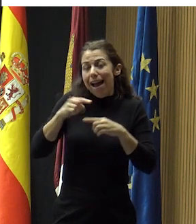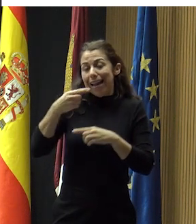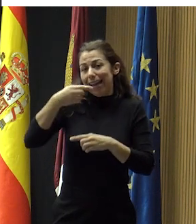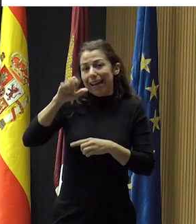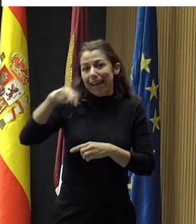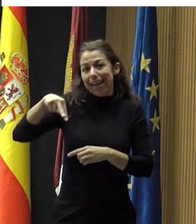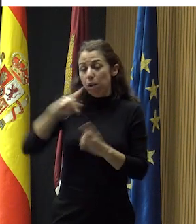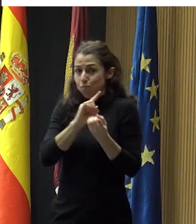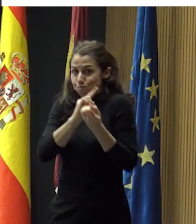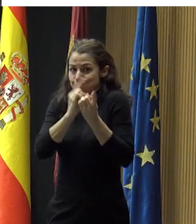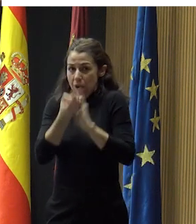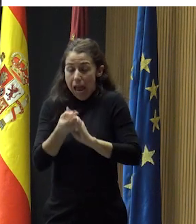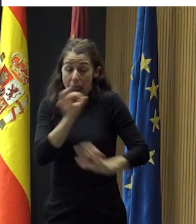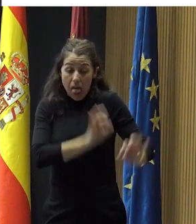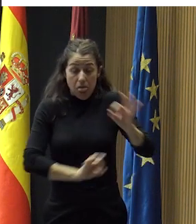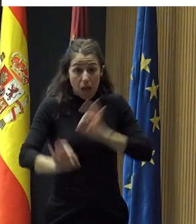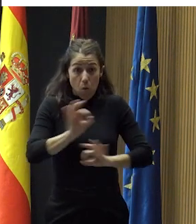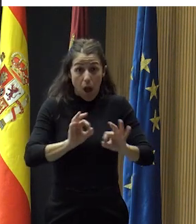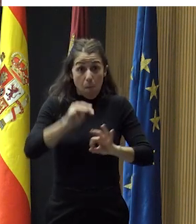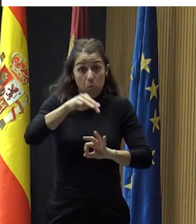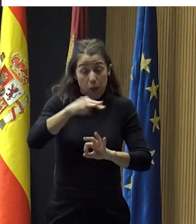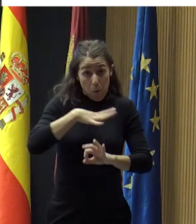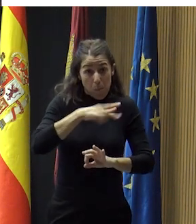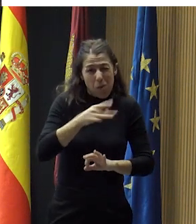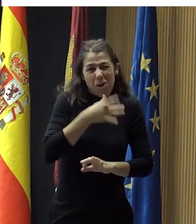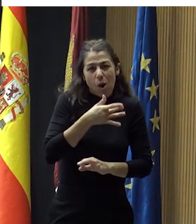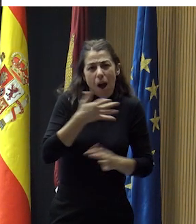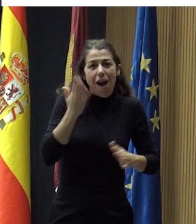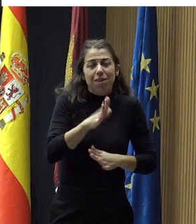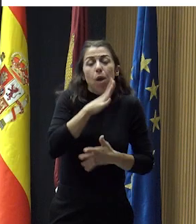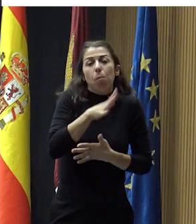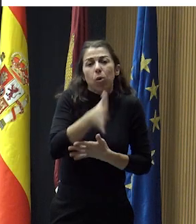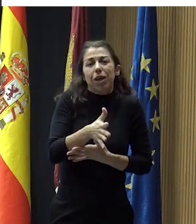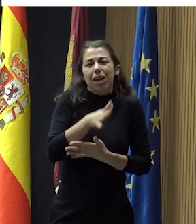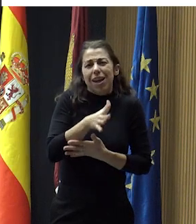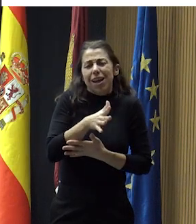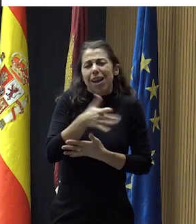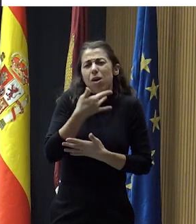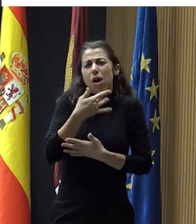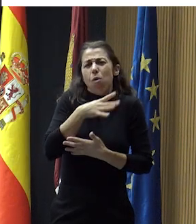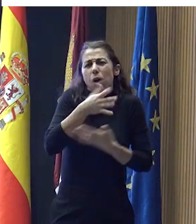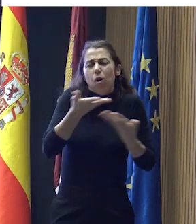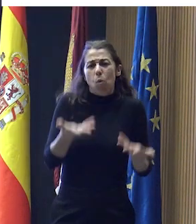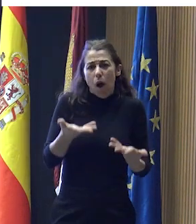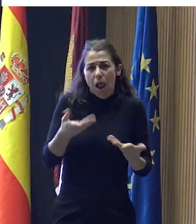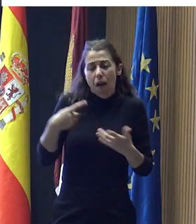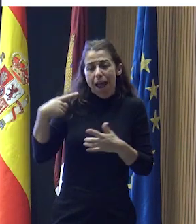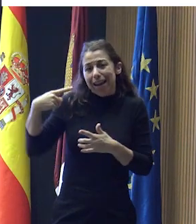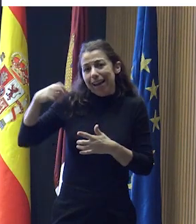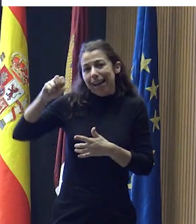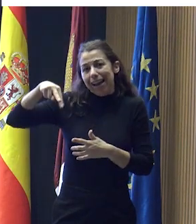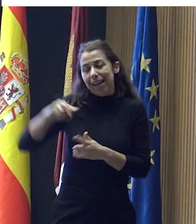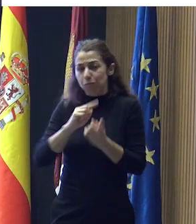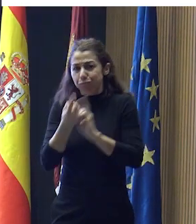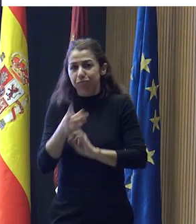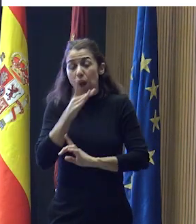genética cambia y que las células pueden tener mutaciones. ¿Pero por qué ocurre esto? ¿Cuáles son los causantes de que los genes muten?